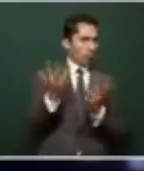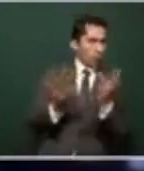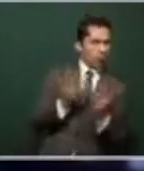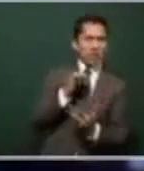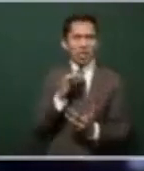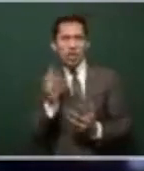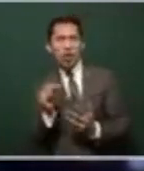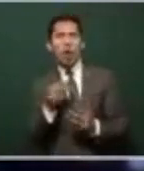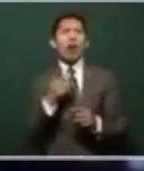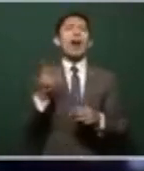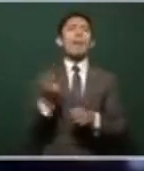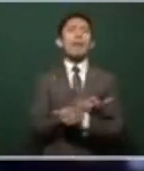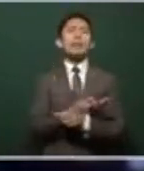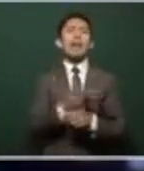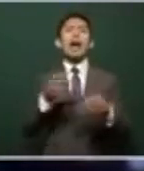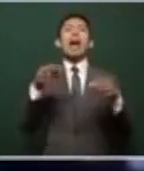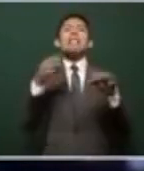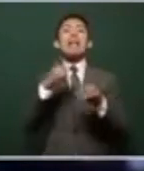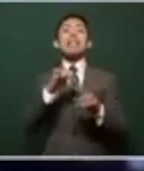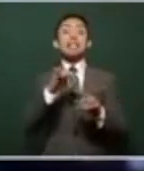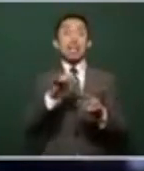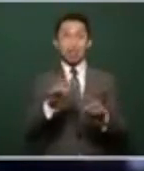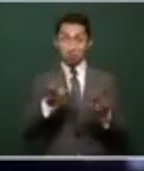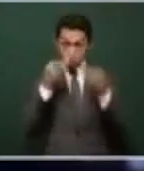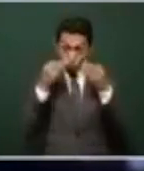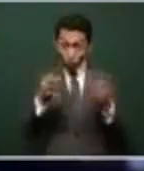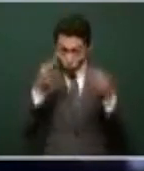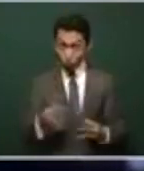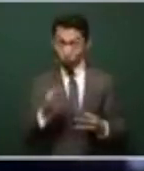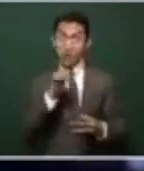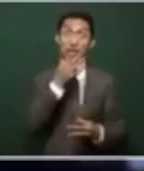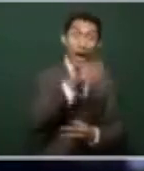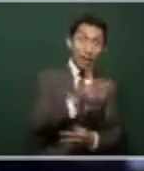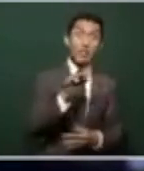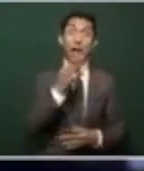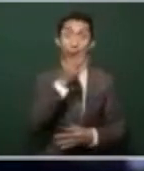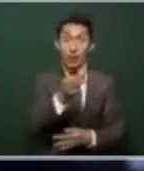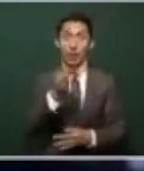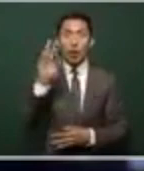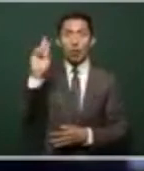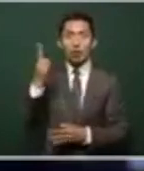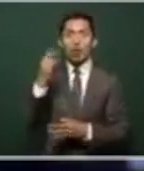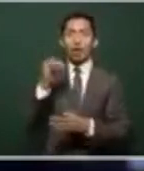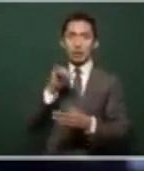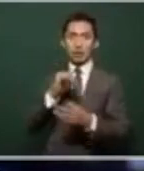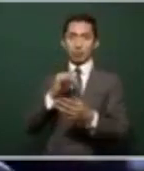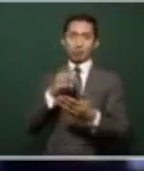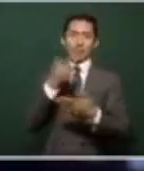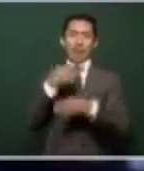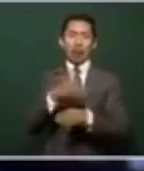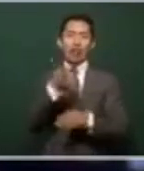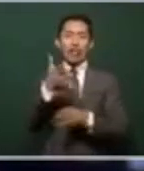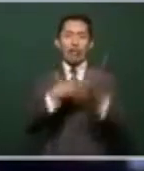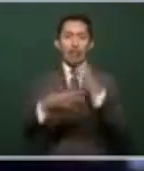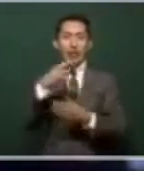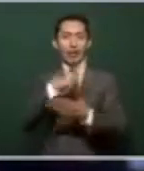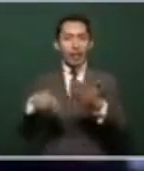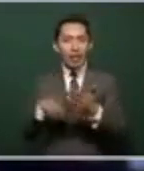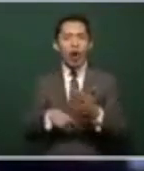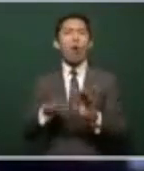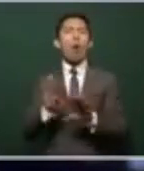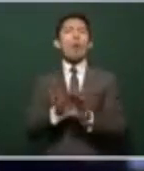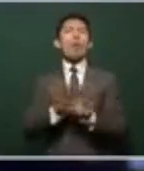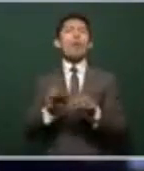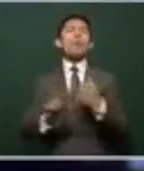de recibido. ¿Quién tiene ese acuse? ¿Le notificaron o no le notificaron a la universidad? ¿Es la unidad o es Adolfo